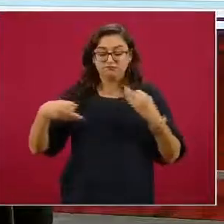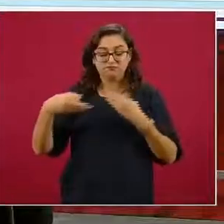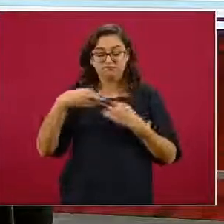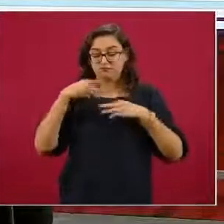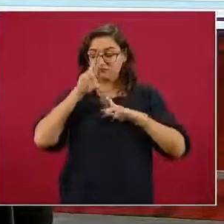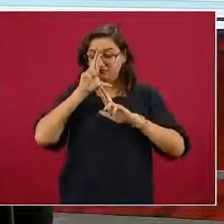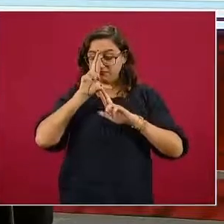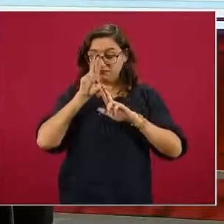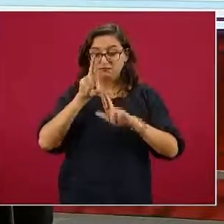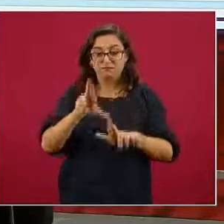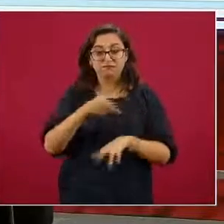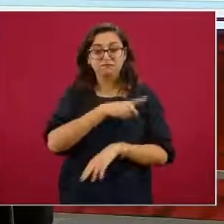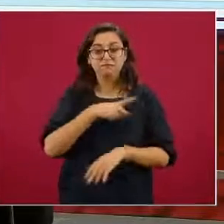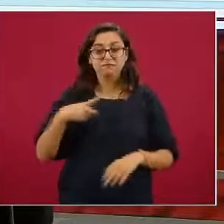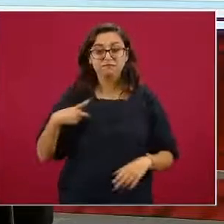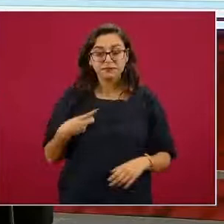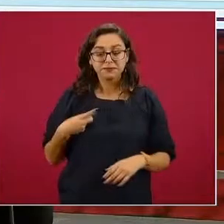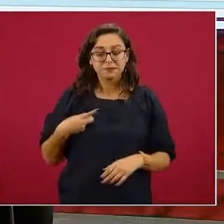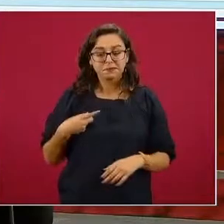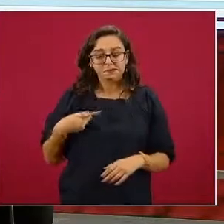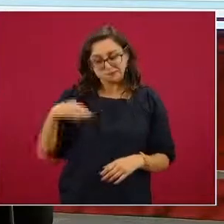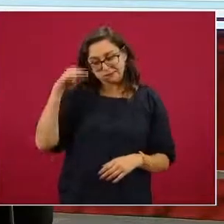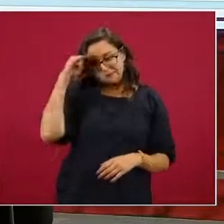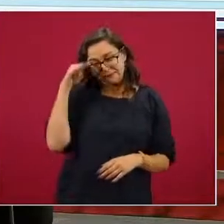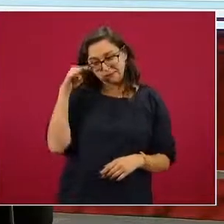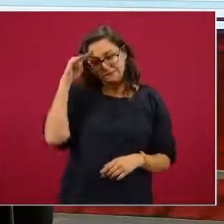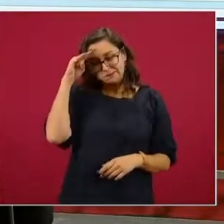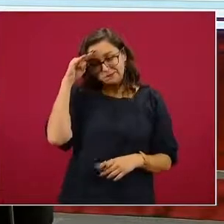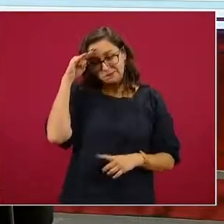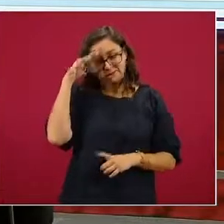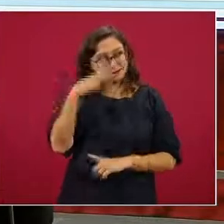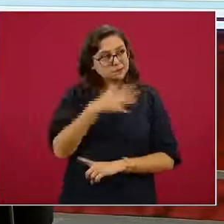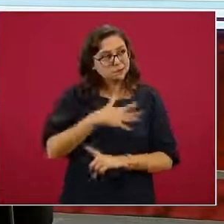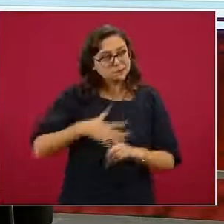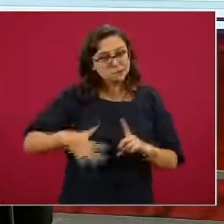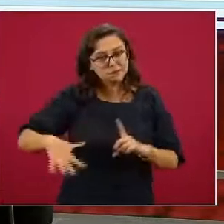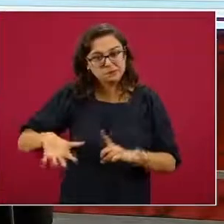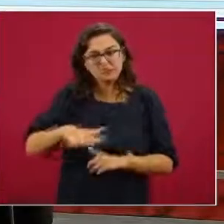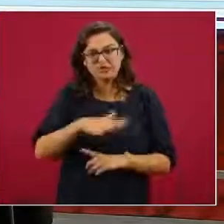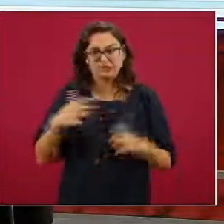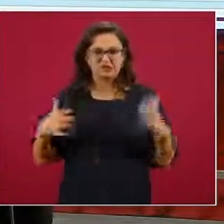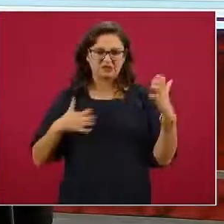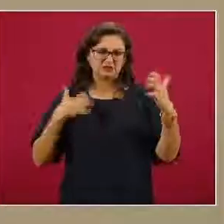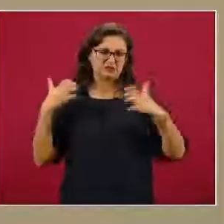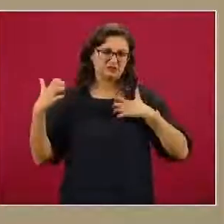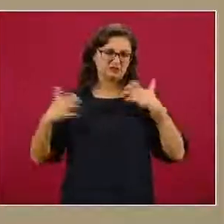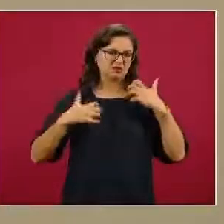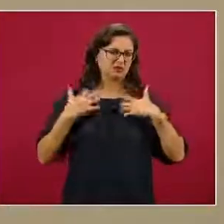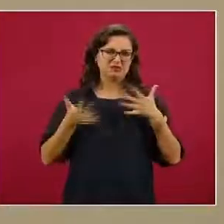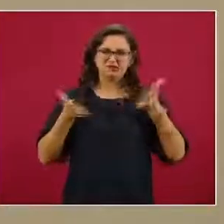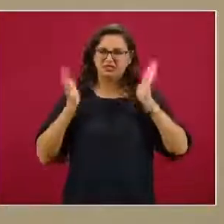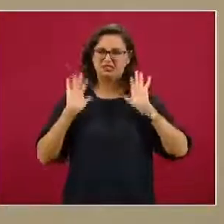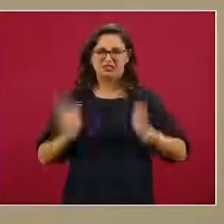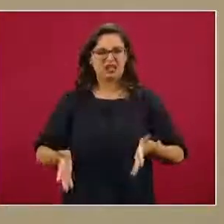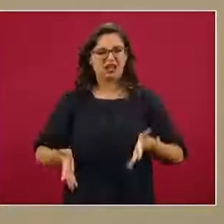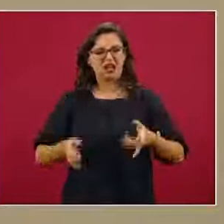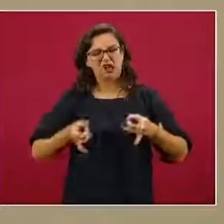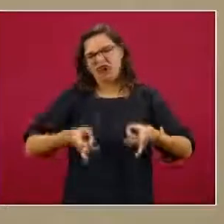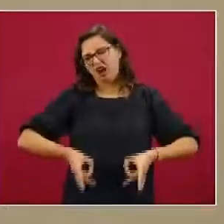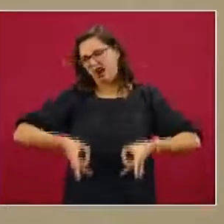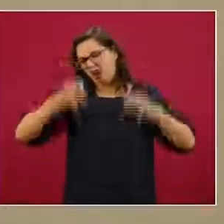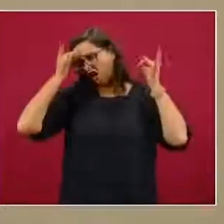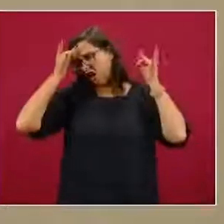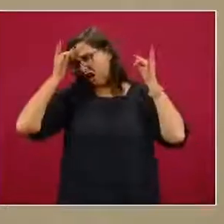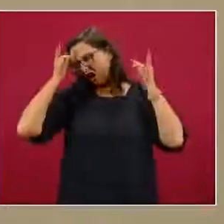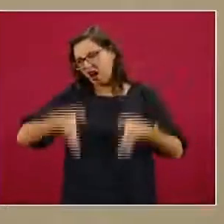universales, decidimos que no era procedente en un ambiente crispado por la ansiedad